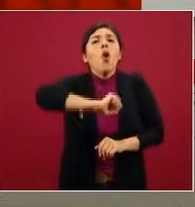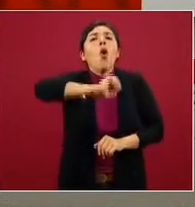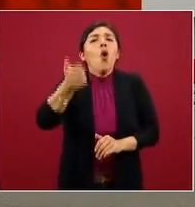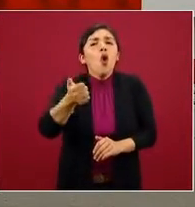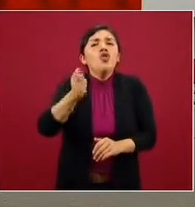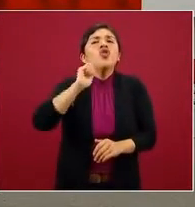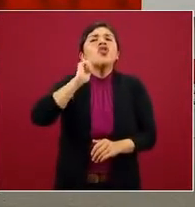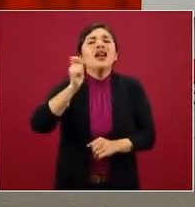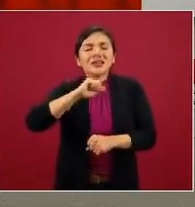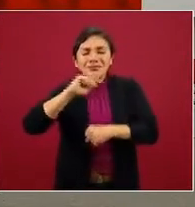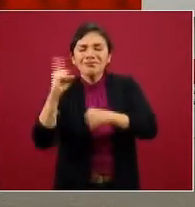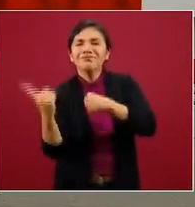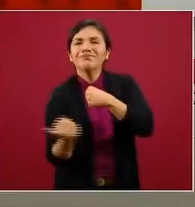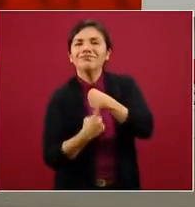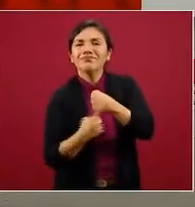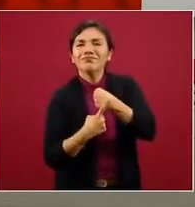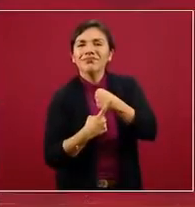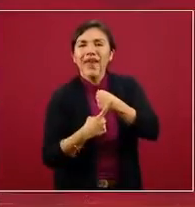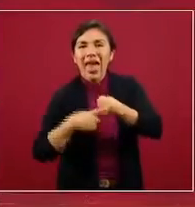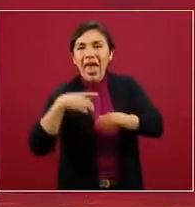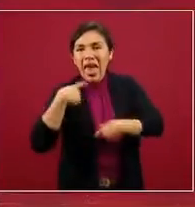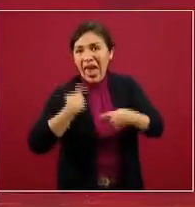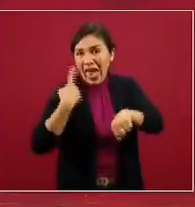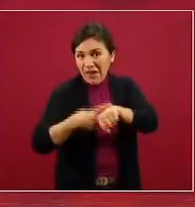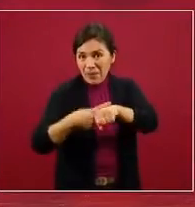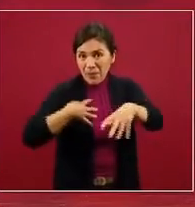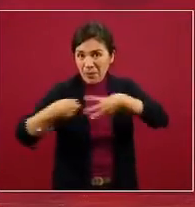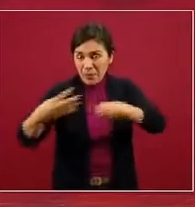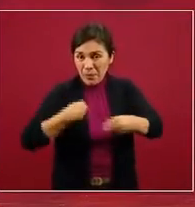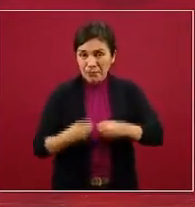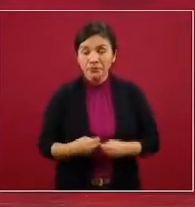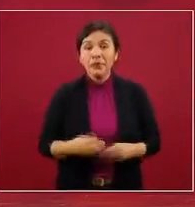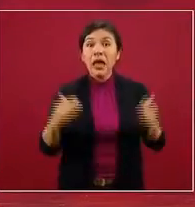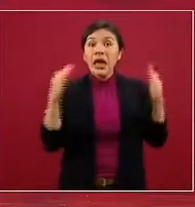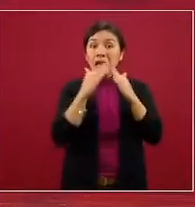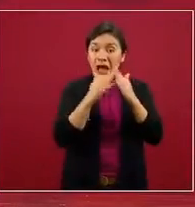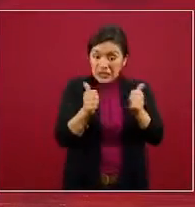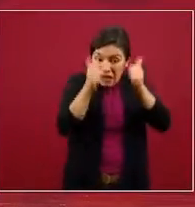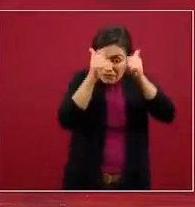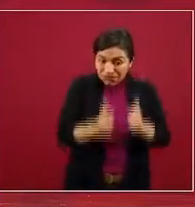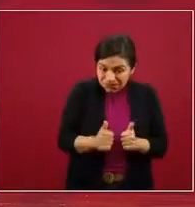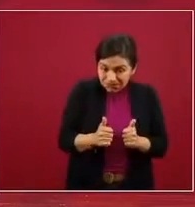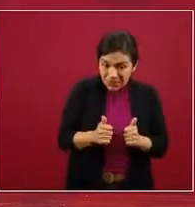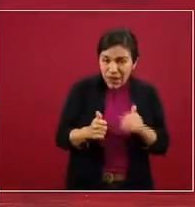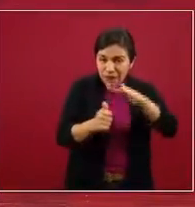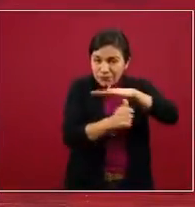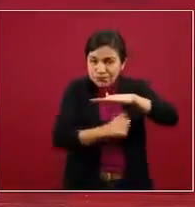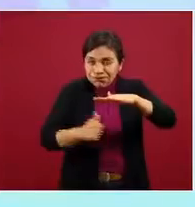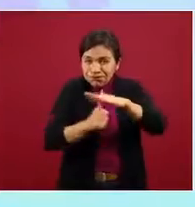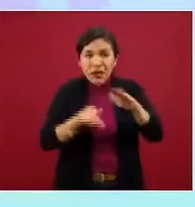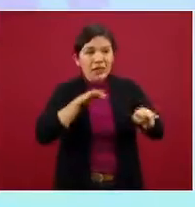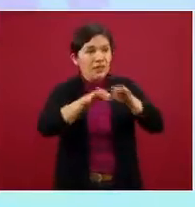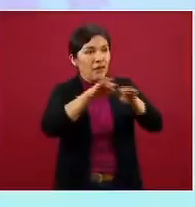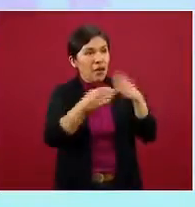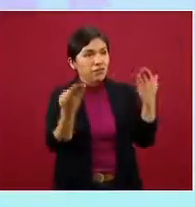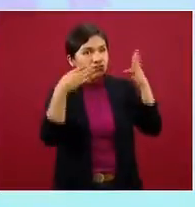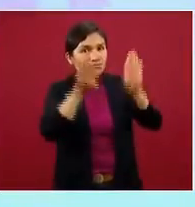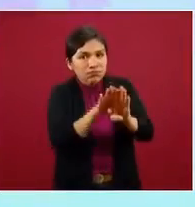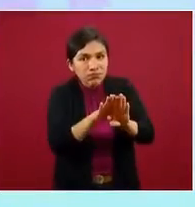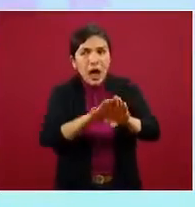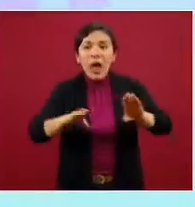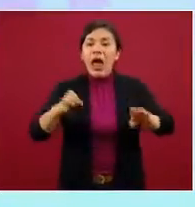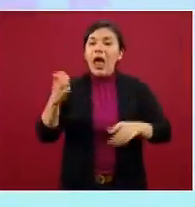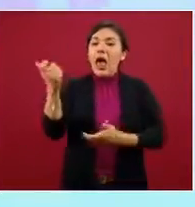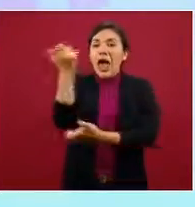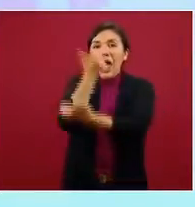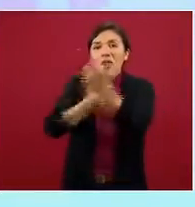lado de la epidemia. La restricción de movilidad, el cierre de los trabajos, el cierre de las